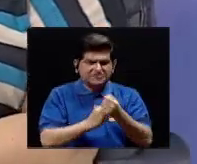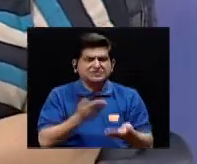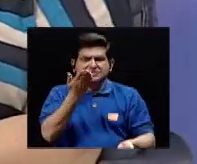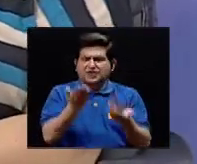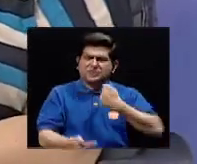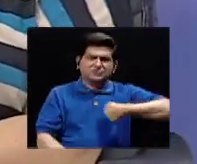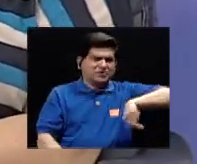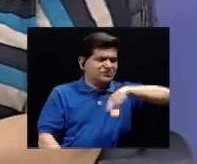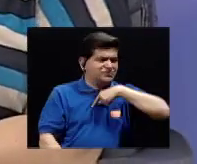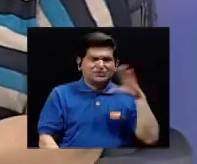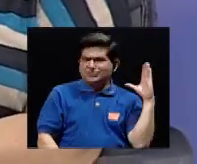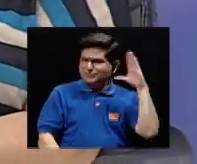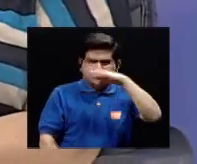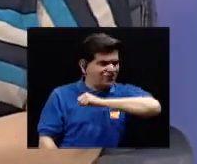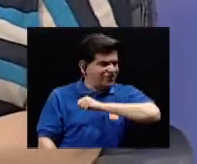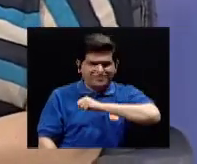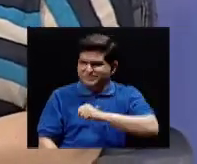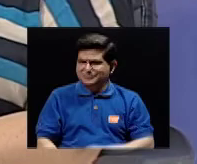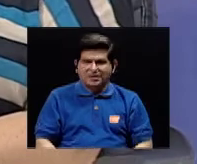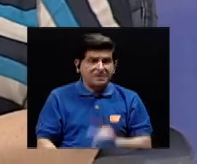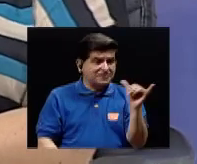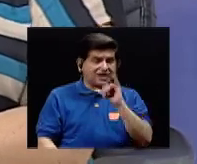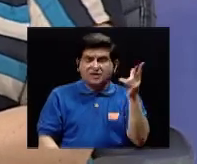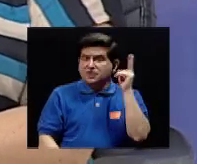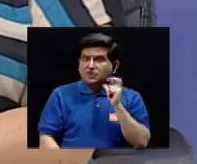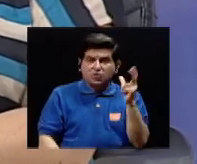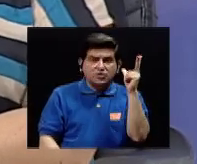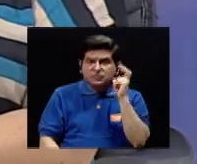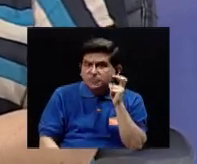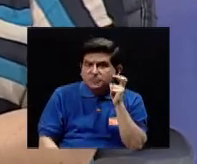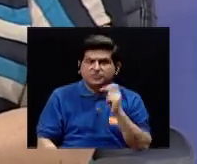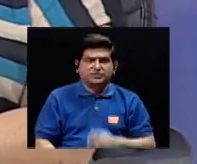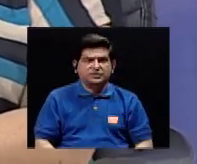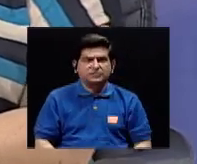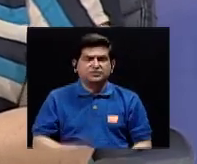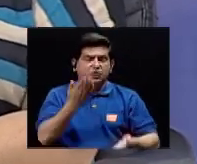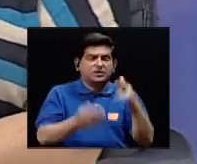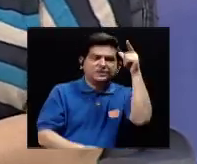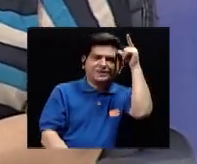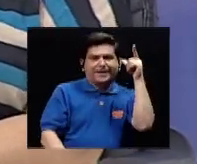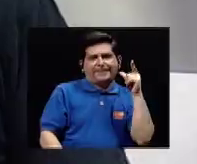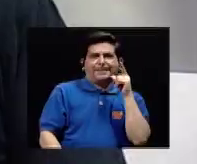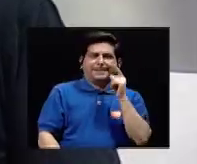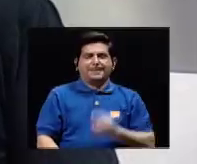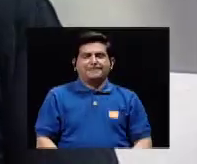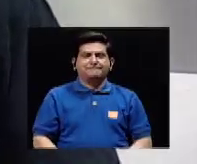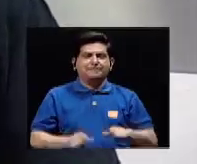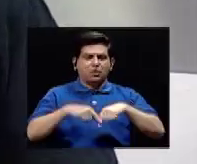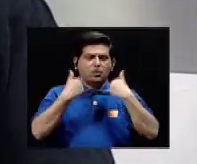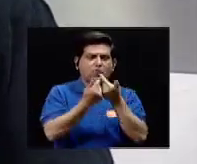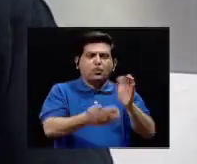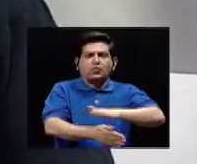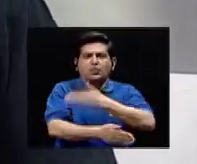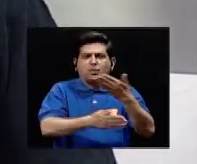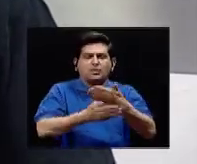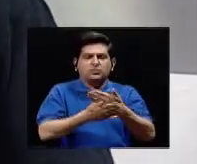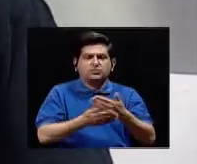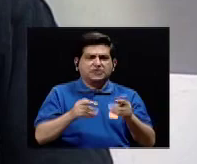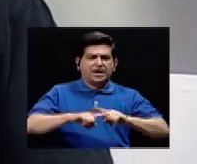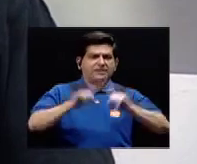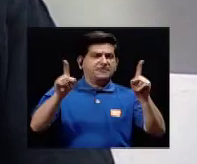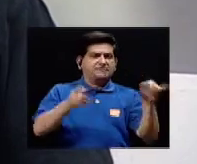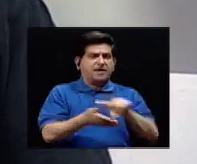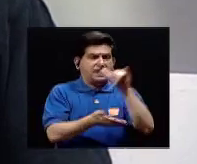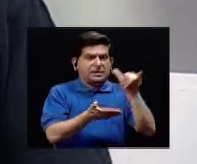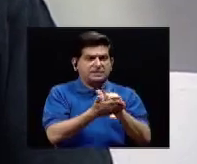no tal vez uno no lo nota. No es lo mismo escuchar en Limón, por ejemplo, a una banda tocar que en San José,